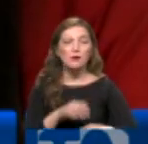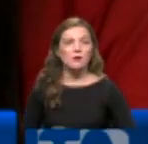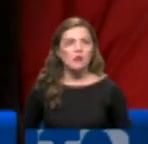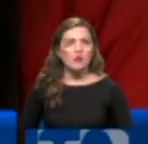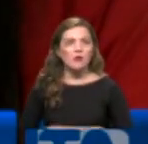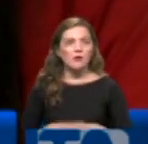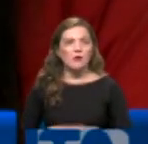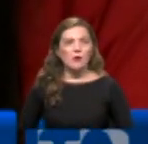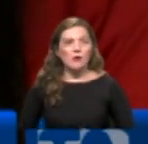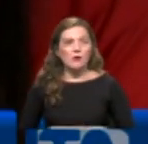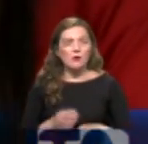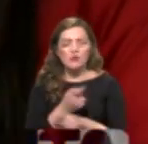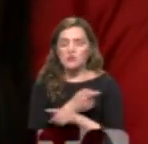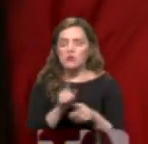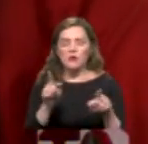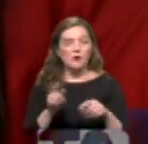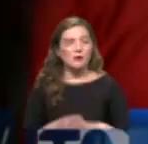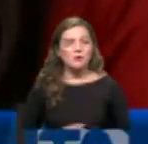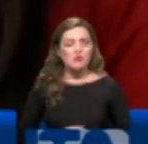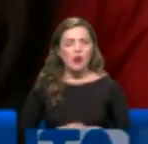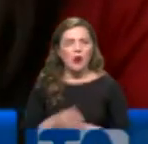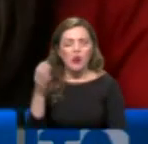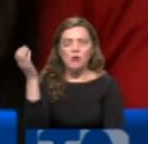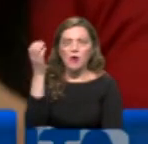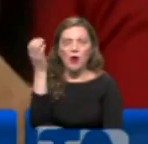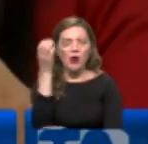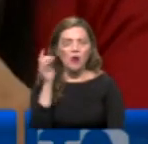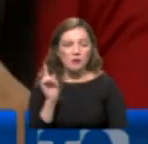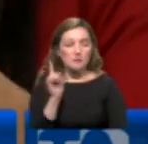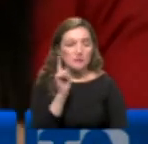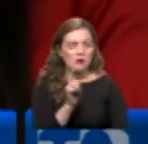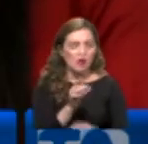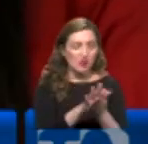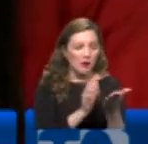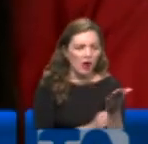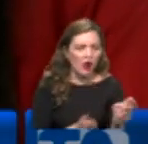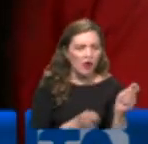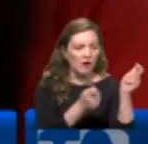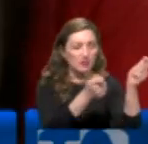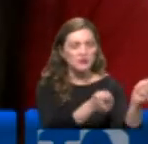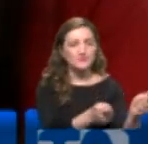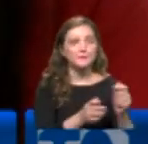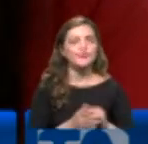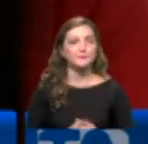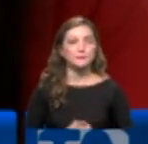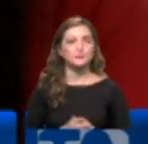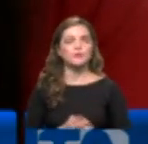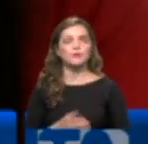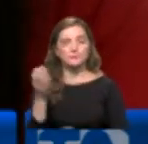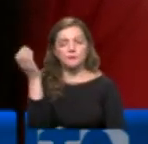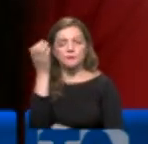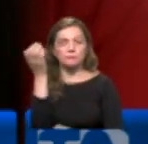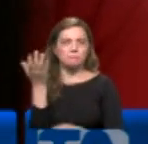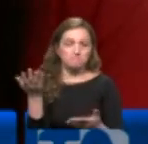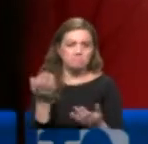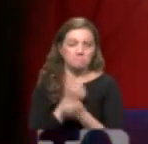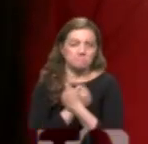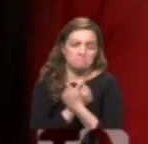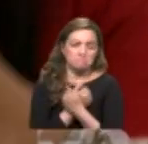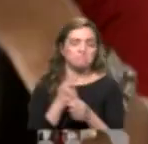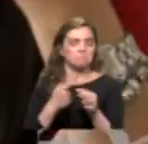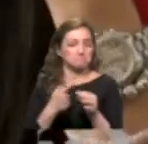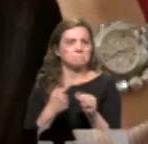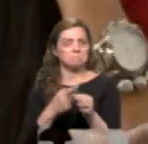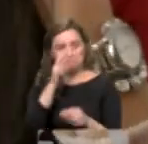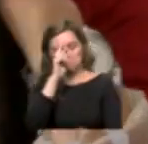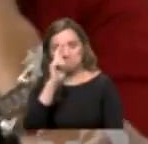Es muy diferente cuando va la reina y presenta el proyecto. Como que todavía la reina, y de verdad la reina es muy querida y